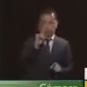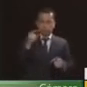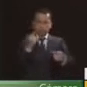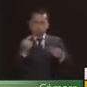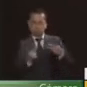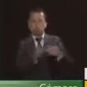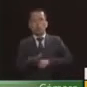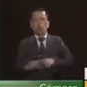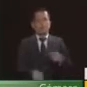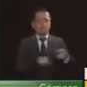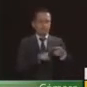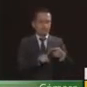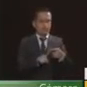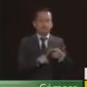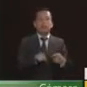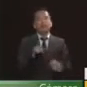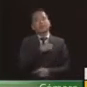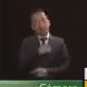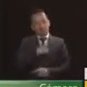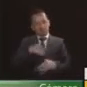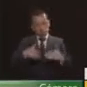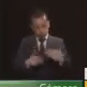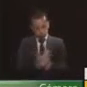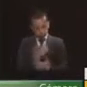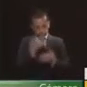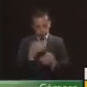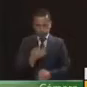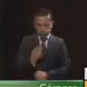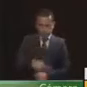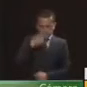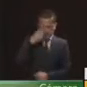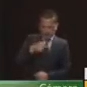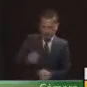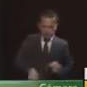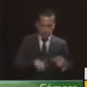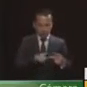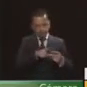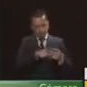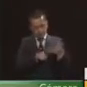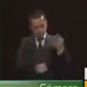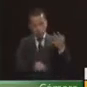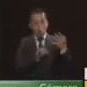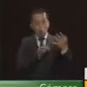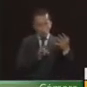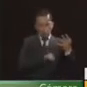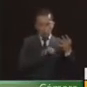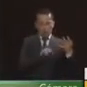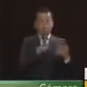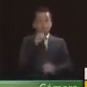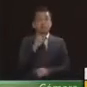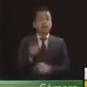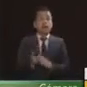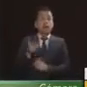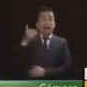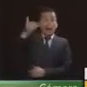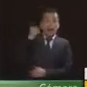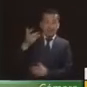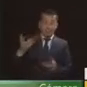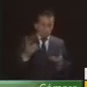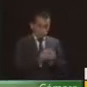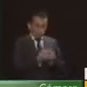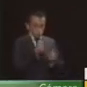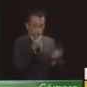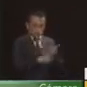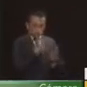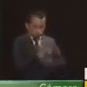o ciudadana mexicana por nacimiento. Inciso J, no ser ni haber sido miembro del Servicio Profesional Electoral ni